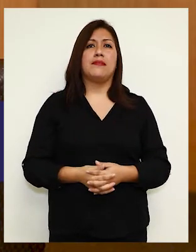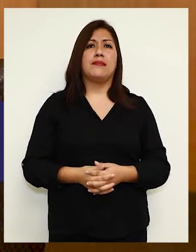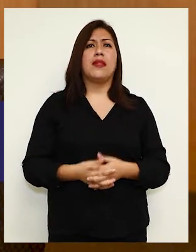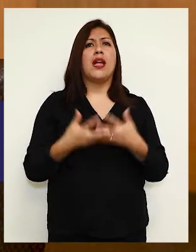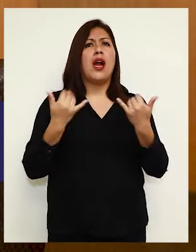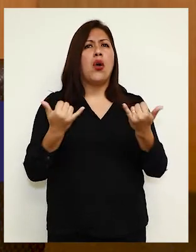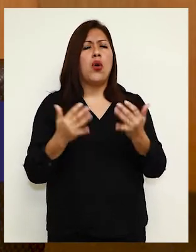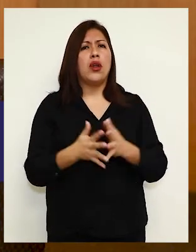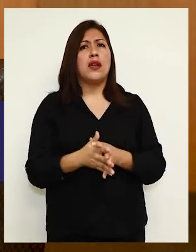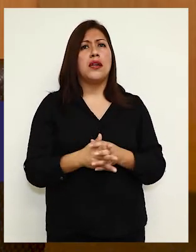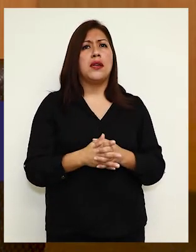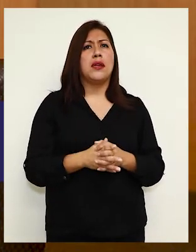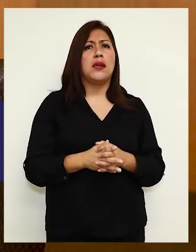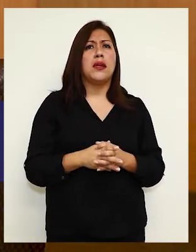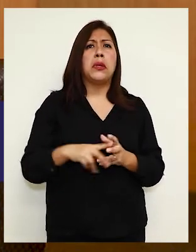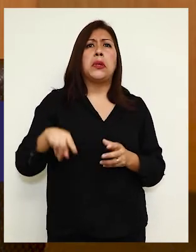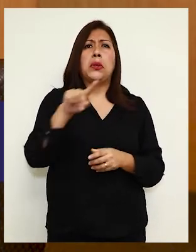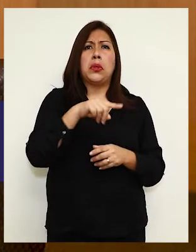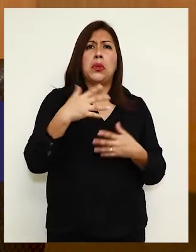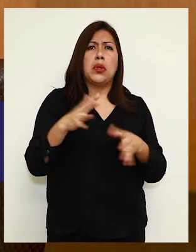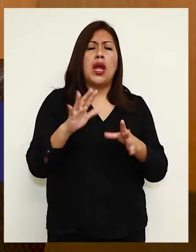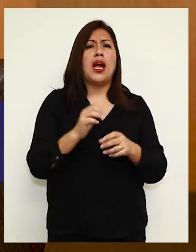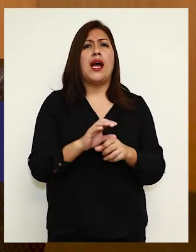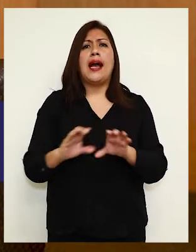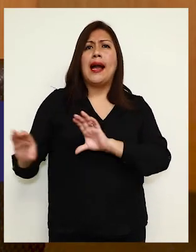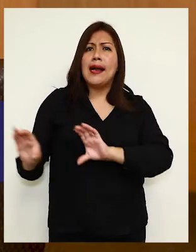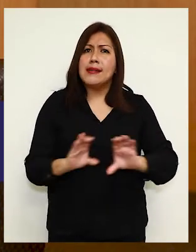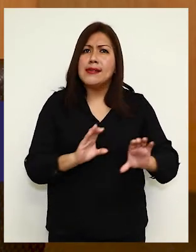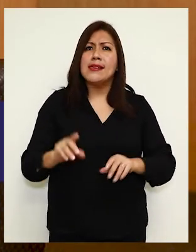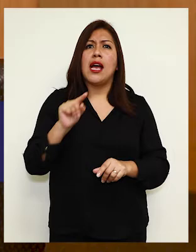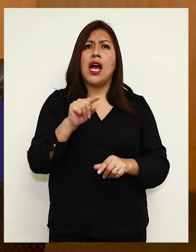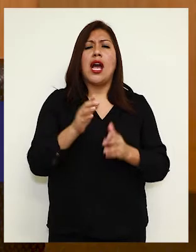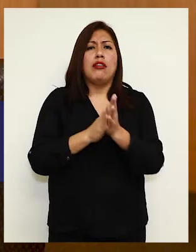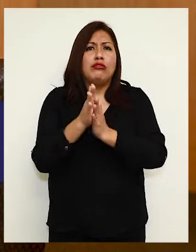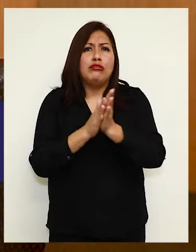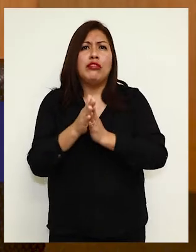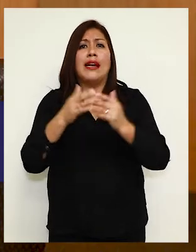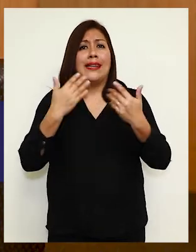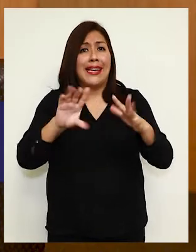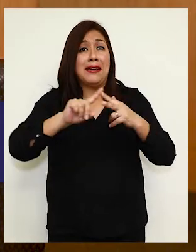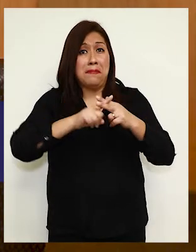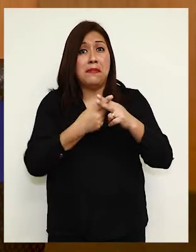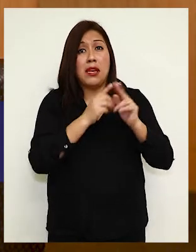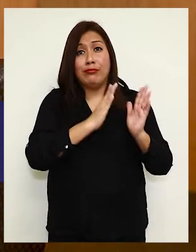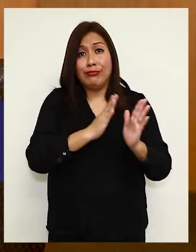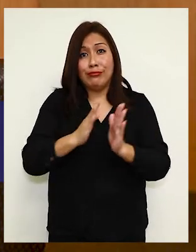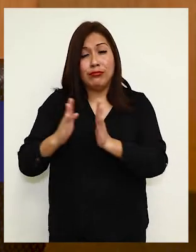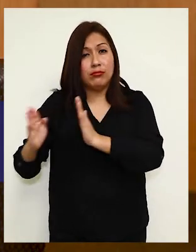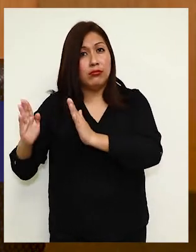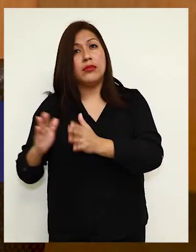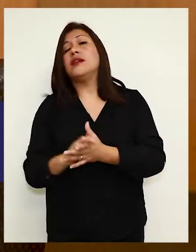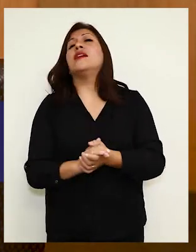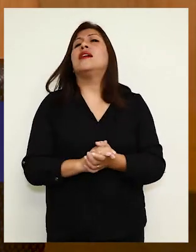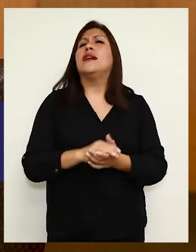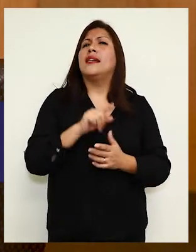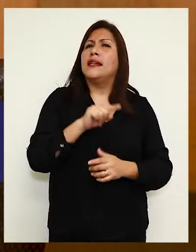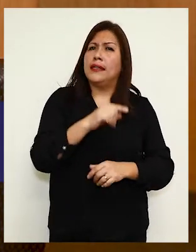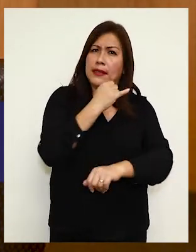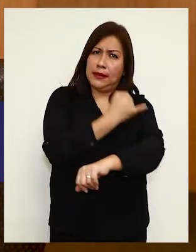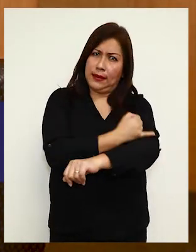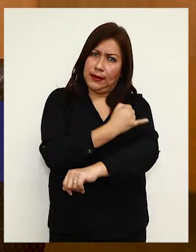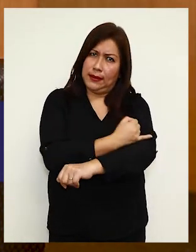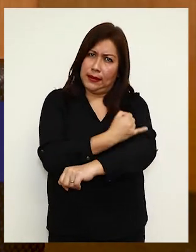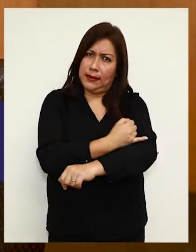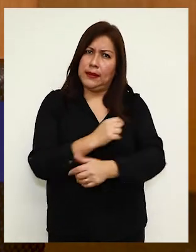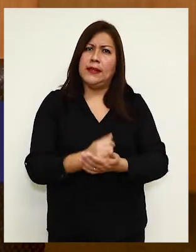digamos, realizando, sentando las bases del fortalecimiento finalmente de la institución, ¿qué es lo que se nos viene